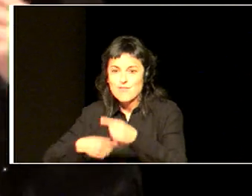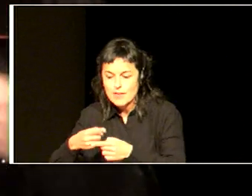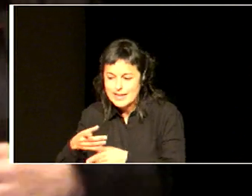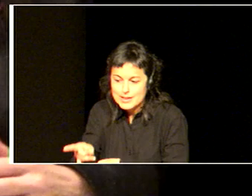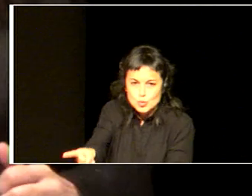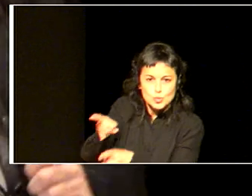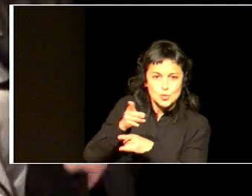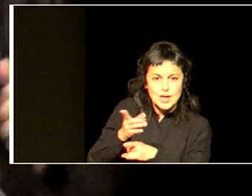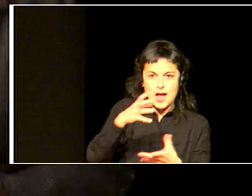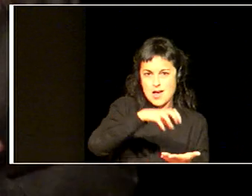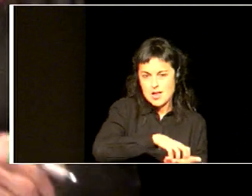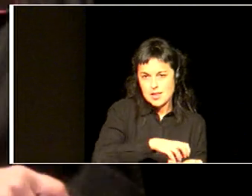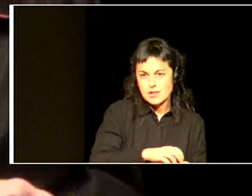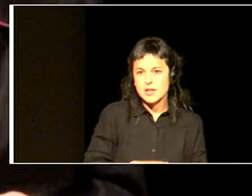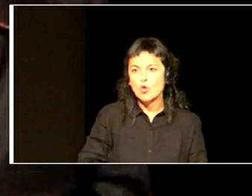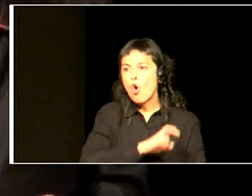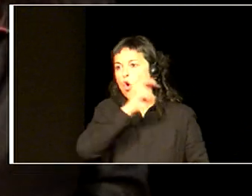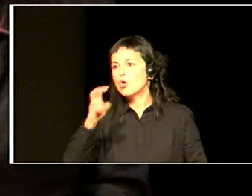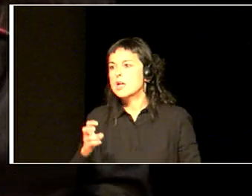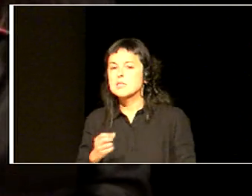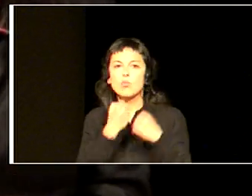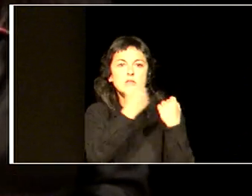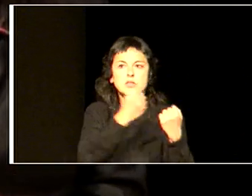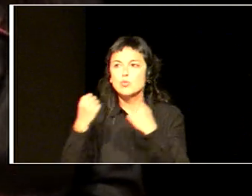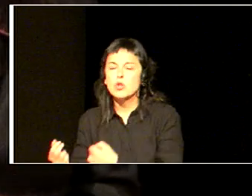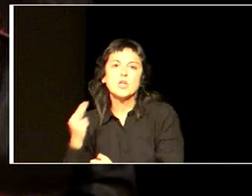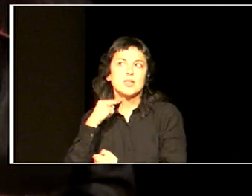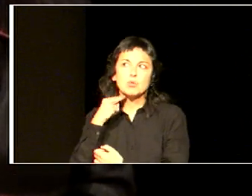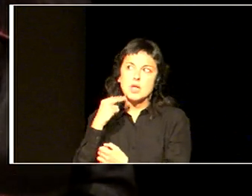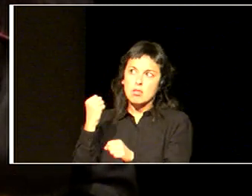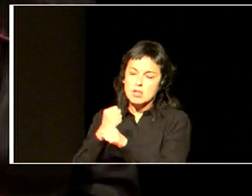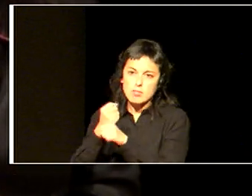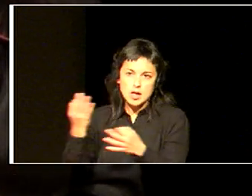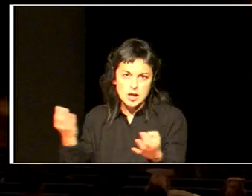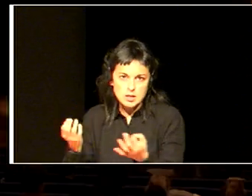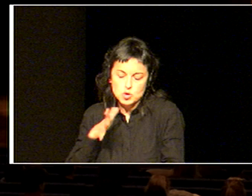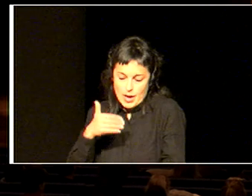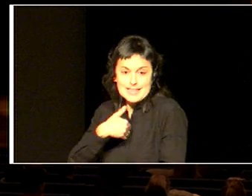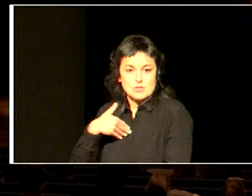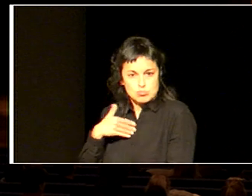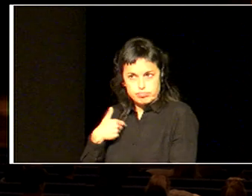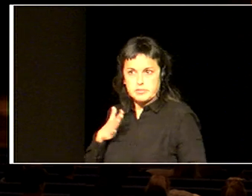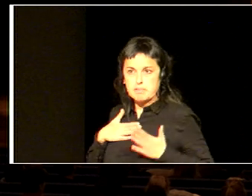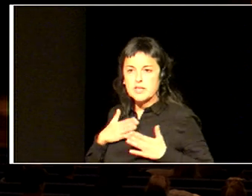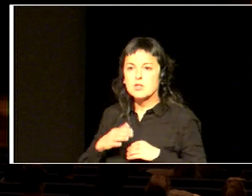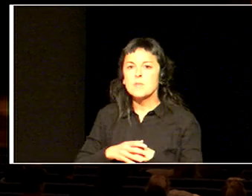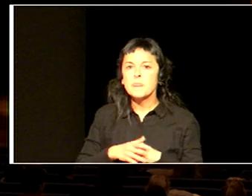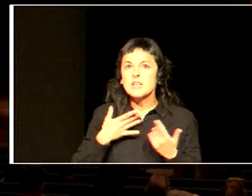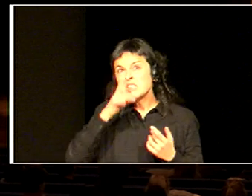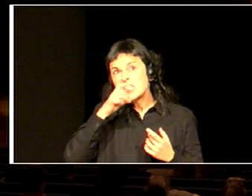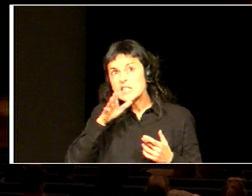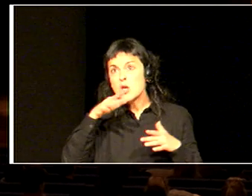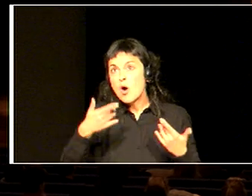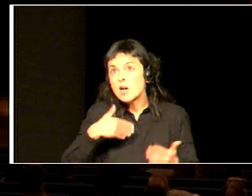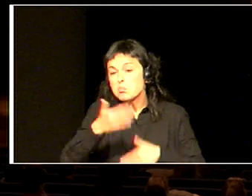En otros casos, porque había que trabajar con las instituciones, con diputación, entonces ahí estaba mi papel. Y este año, por ejemplo, está fluyendo de otra manera diferente, en